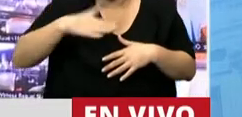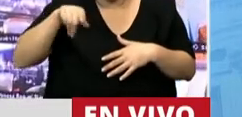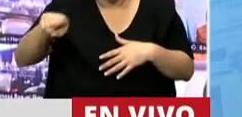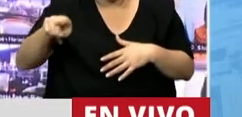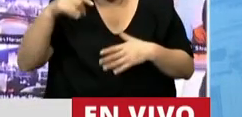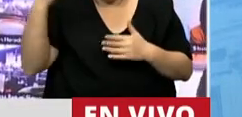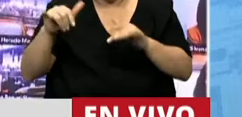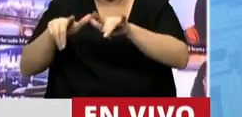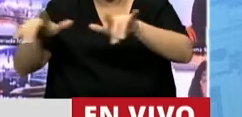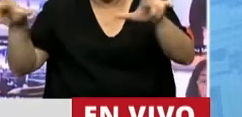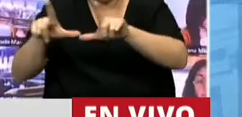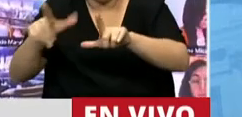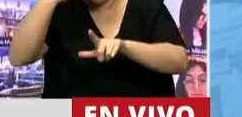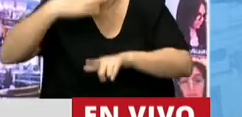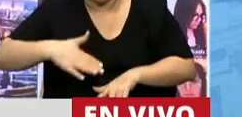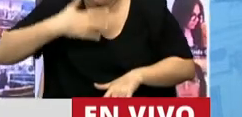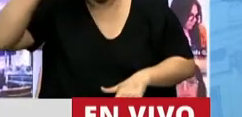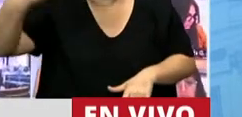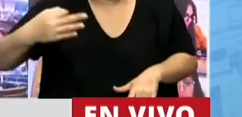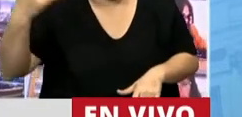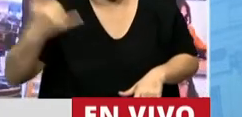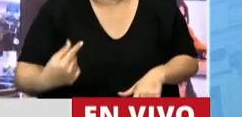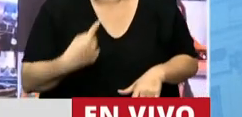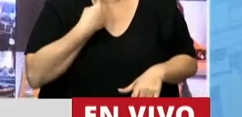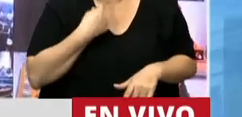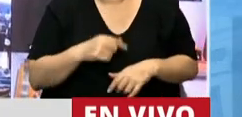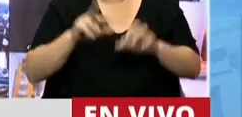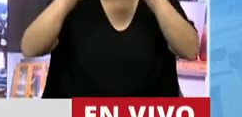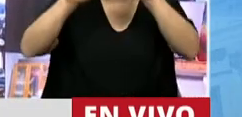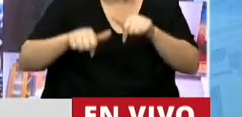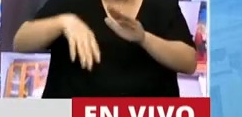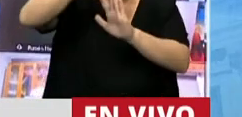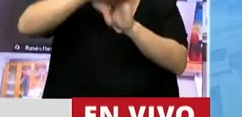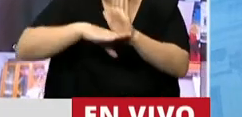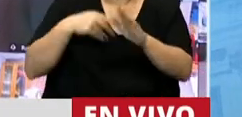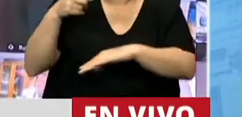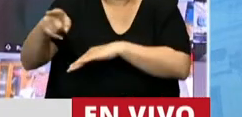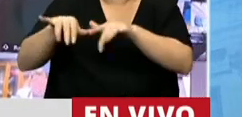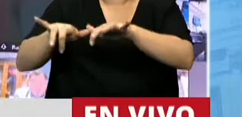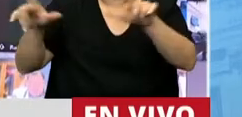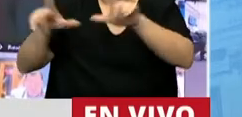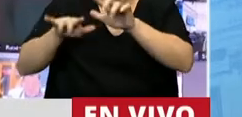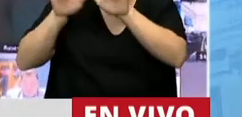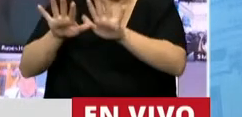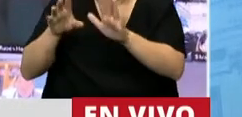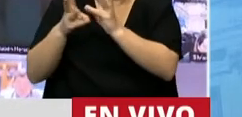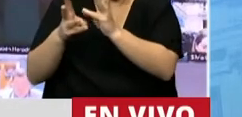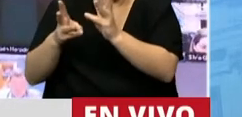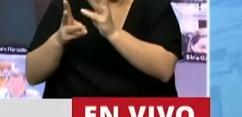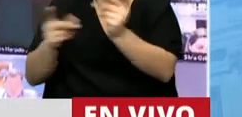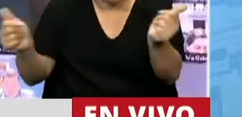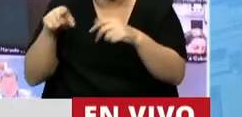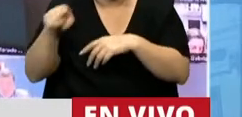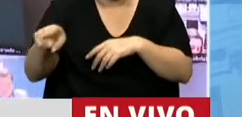la virtualidad. Este Programa Nacional de Prevención del Grooming o Ciberacoso es un avance más